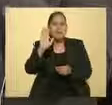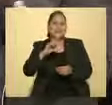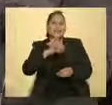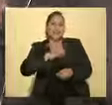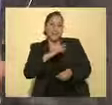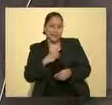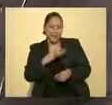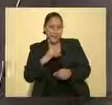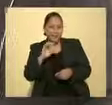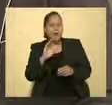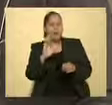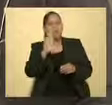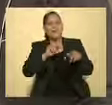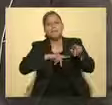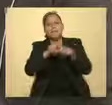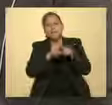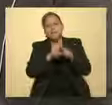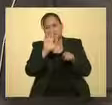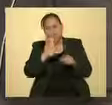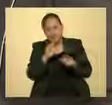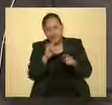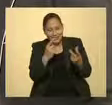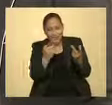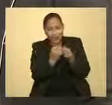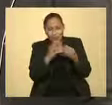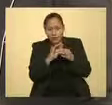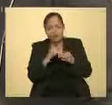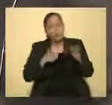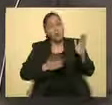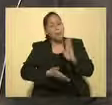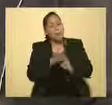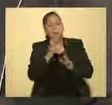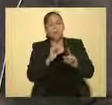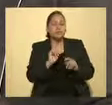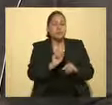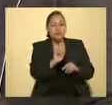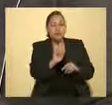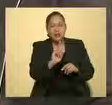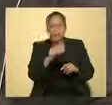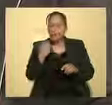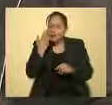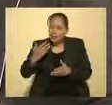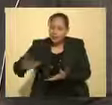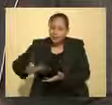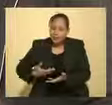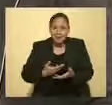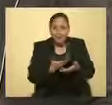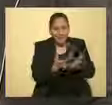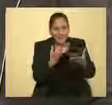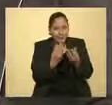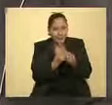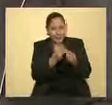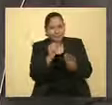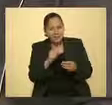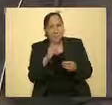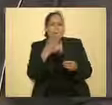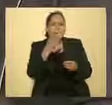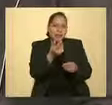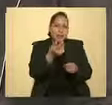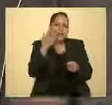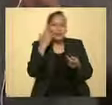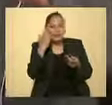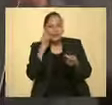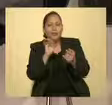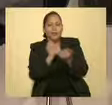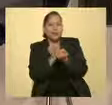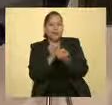es el hermanito. Entonces, realmente, a donde tú quieras salir, pues quieres llevarlo, ¿no? A tu perrito. Exacto. Y al perrito, al gatito, hasta